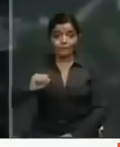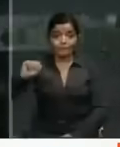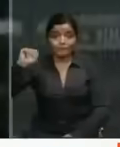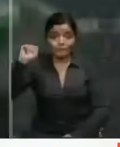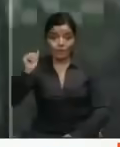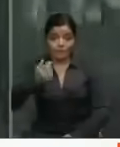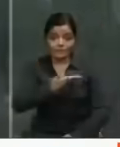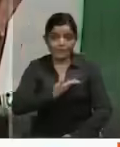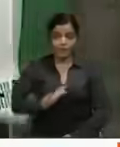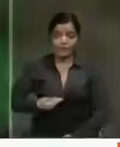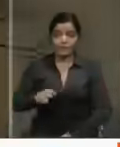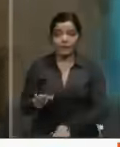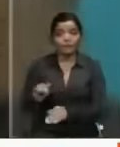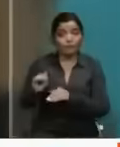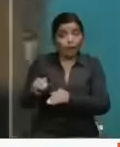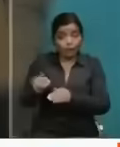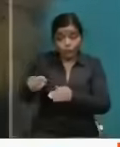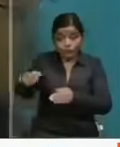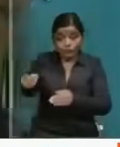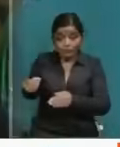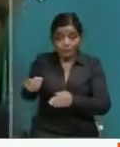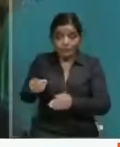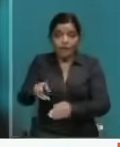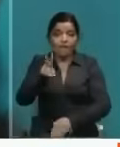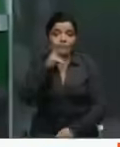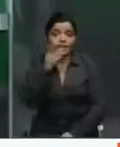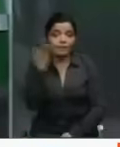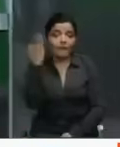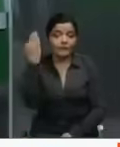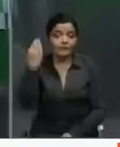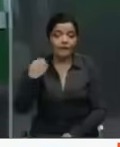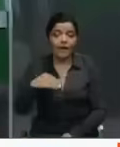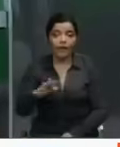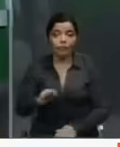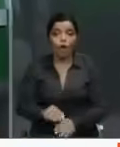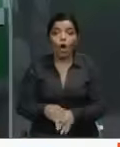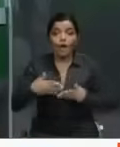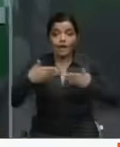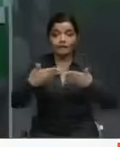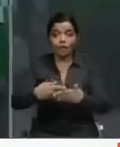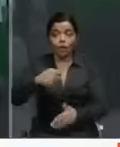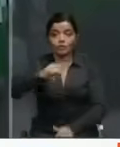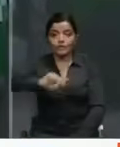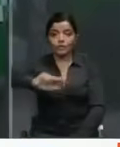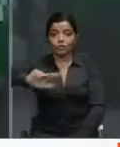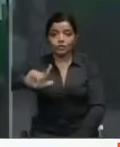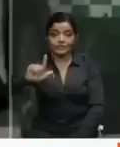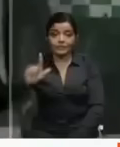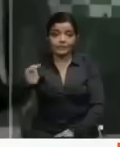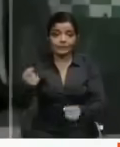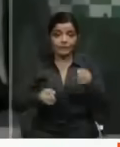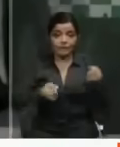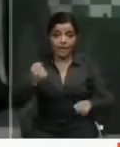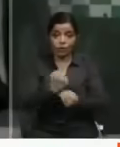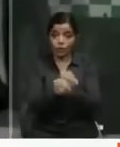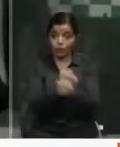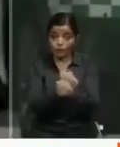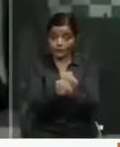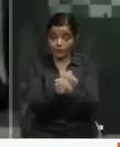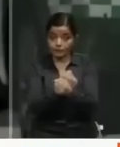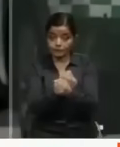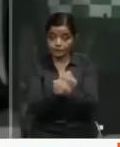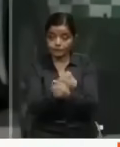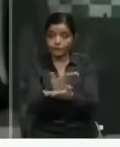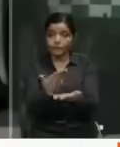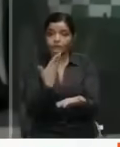de la institución. Sin ir más lejos, el viernes pasado entregó 187 vehículos policiales. Cuando dicen que no se ha hecho